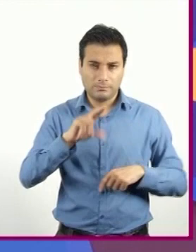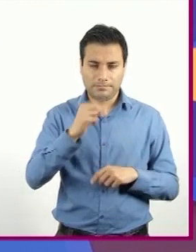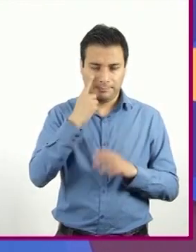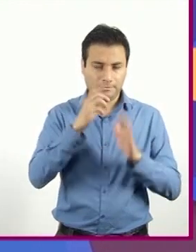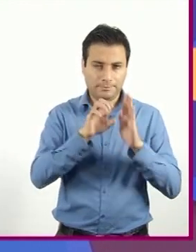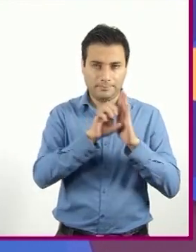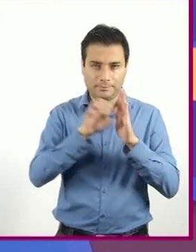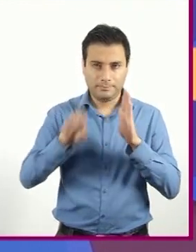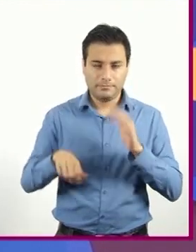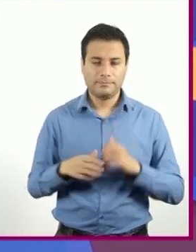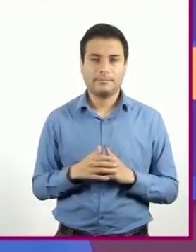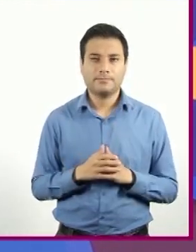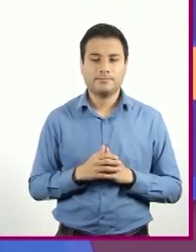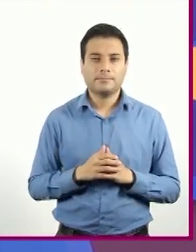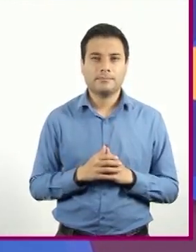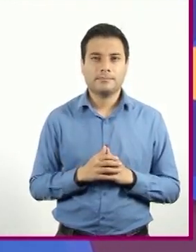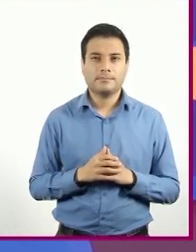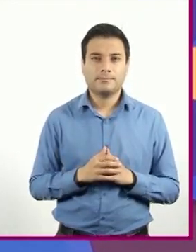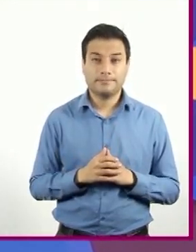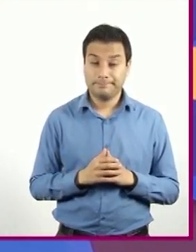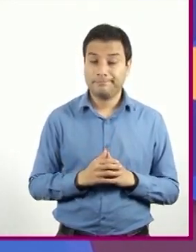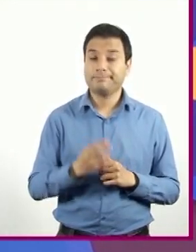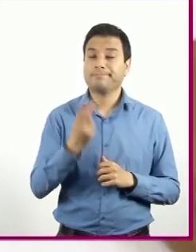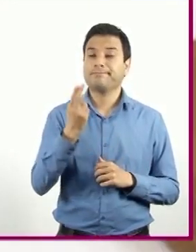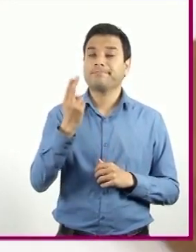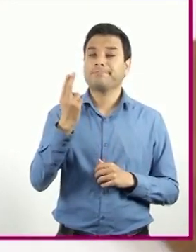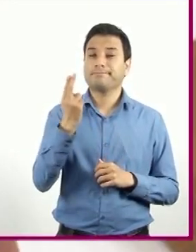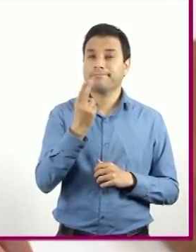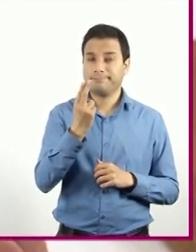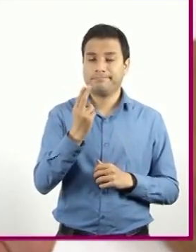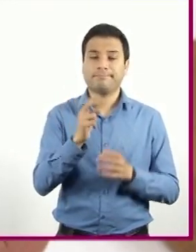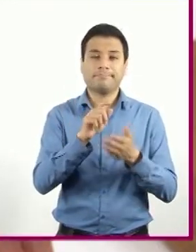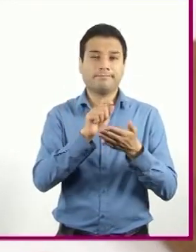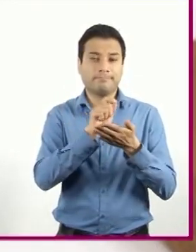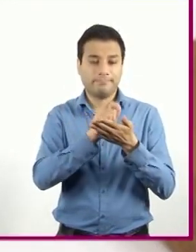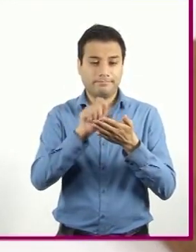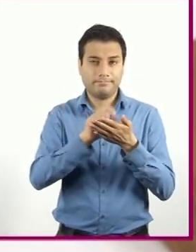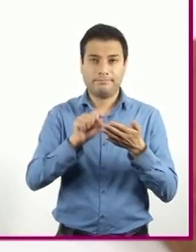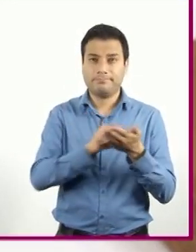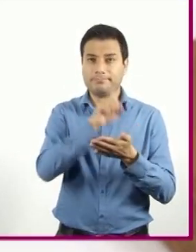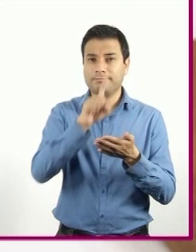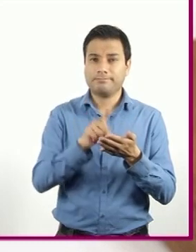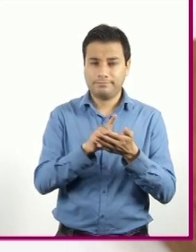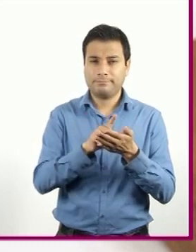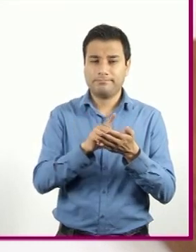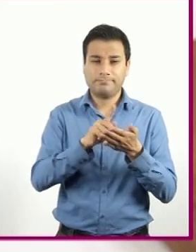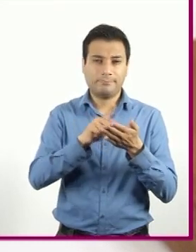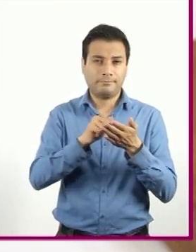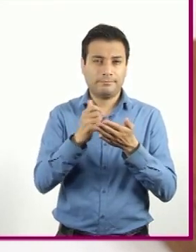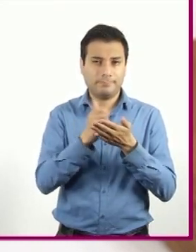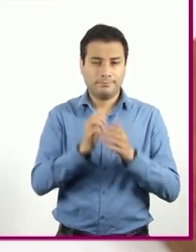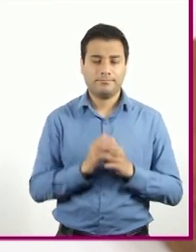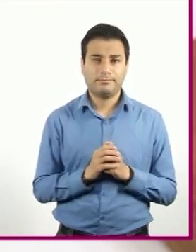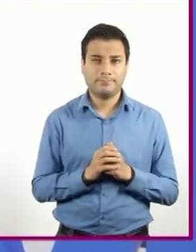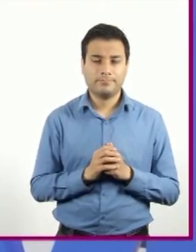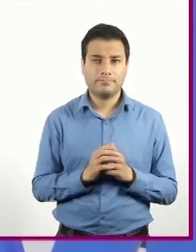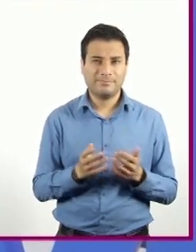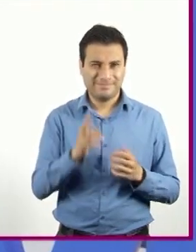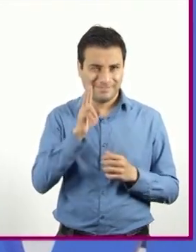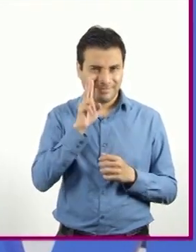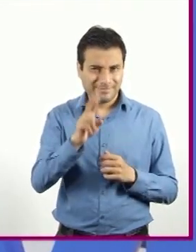Observen, C deberá llenar el formulario con tinta azul. La